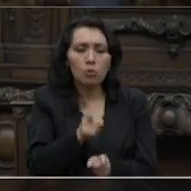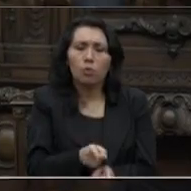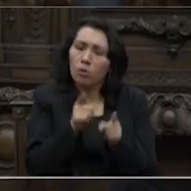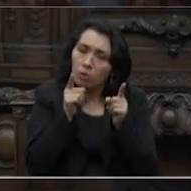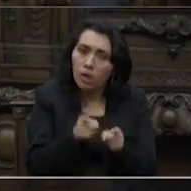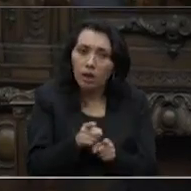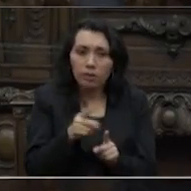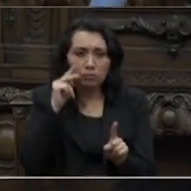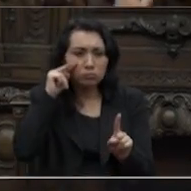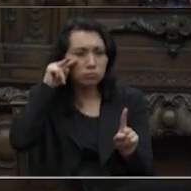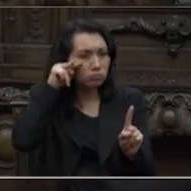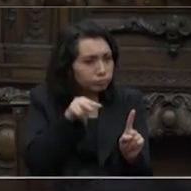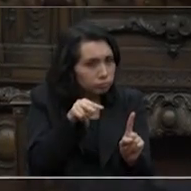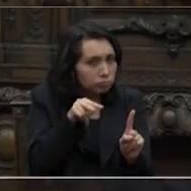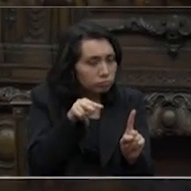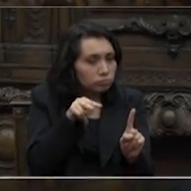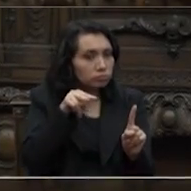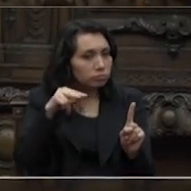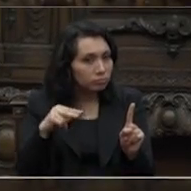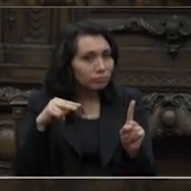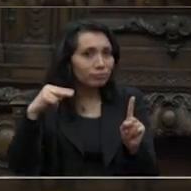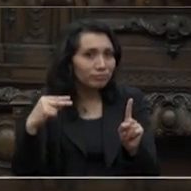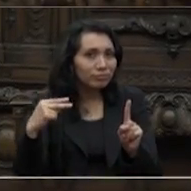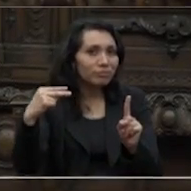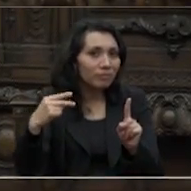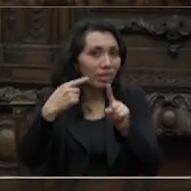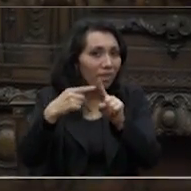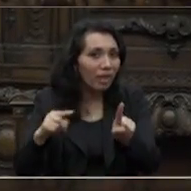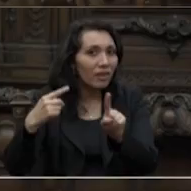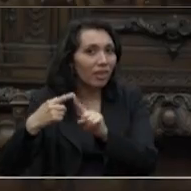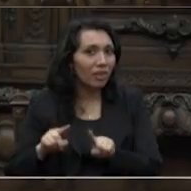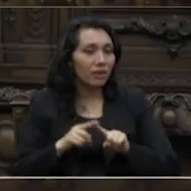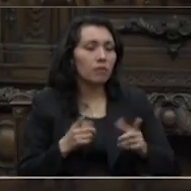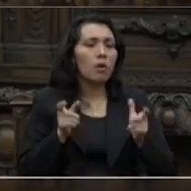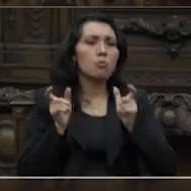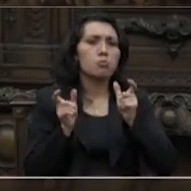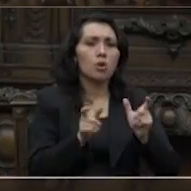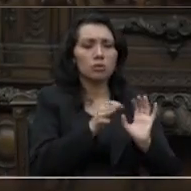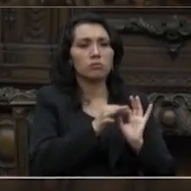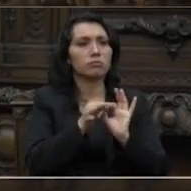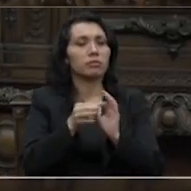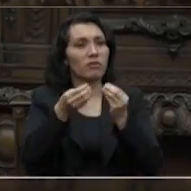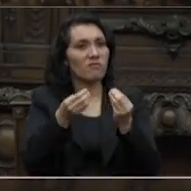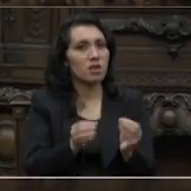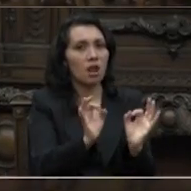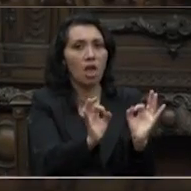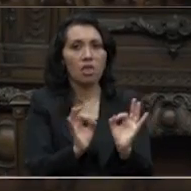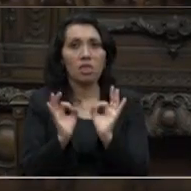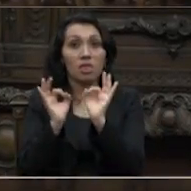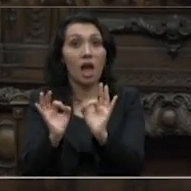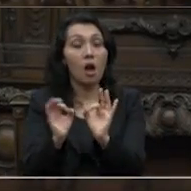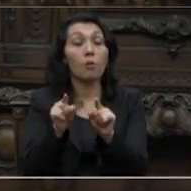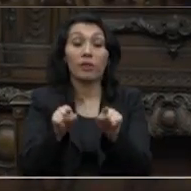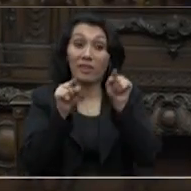que mirar a esa mujer en esas dimensiones para dar una protección y una interpretación adecuada.